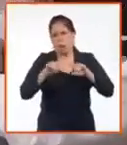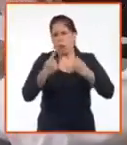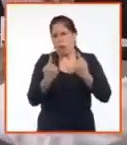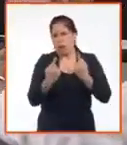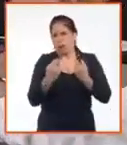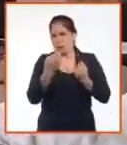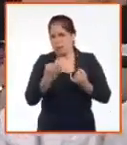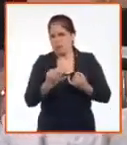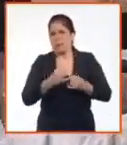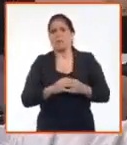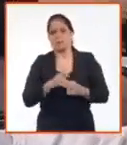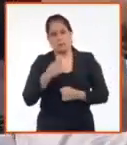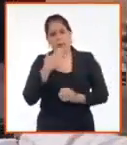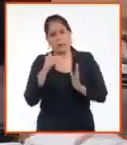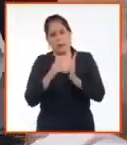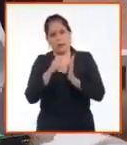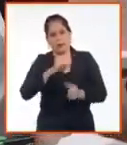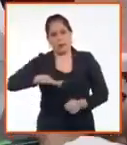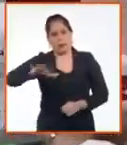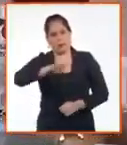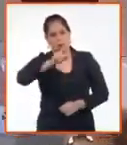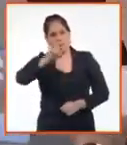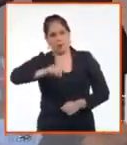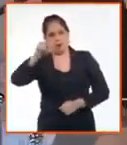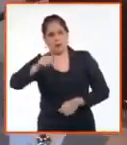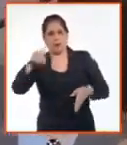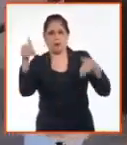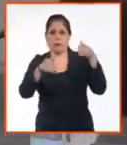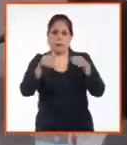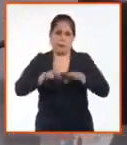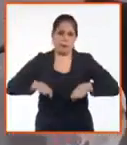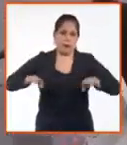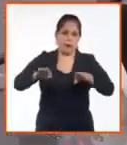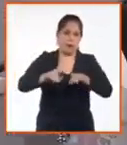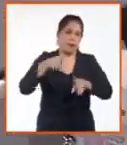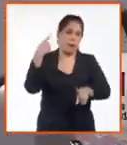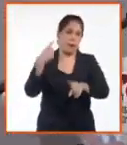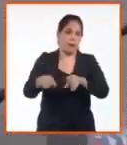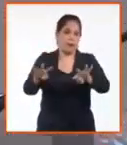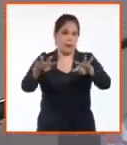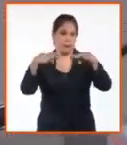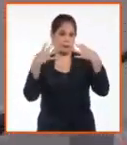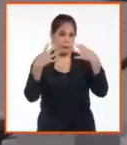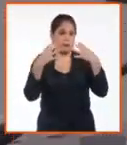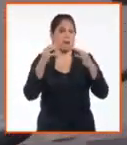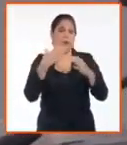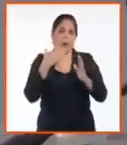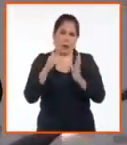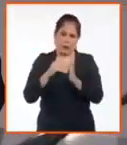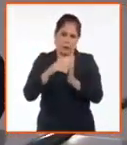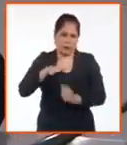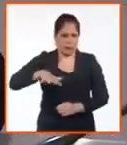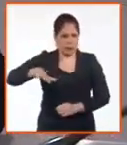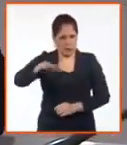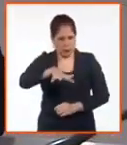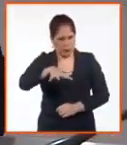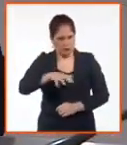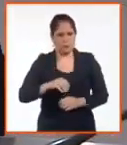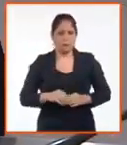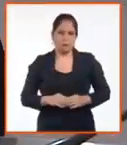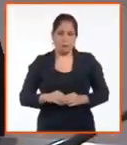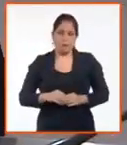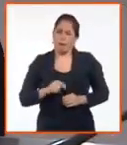los grandes muy buenas tardes para ti y para todas las personas que nos ven que nos escuchan en este espacio de la mesa redonda yo